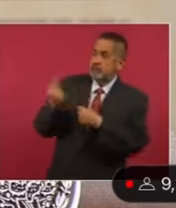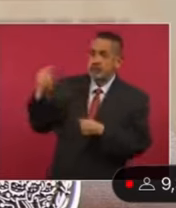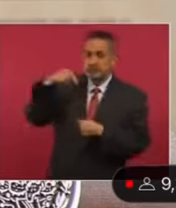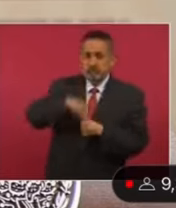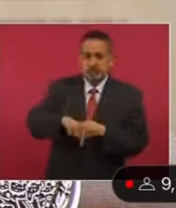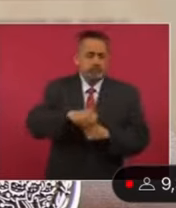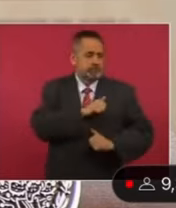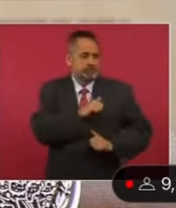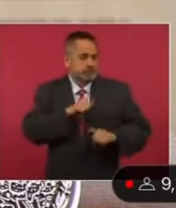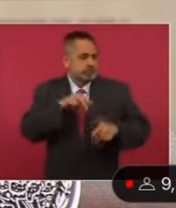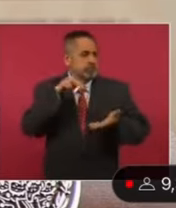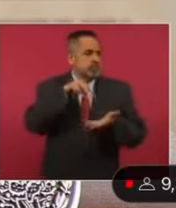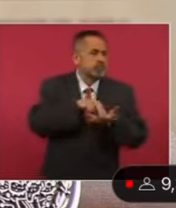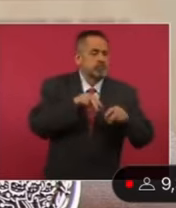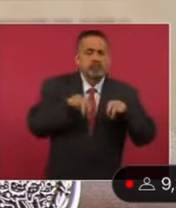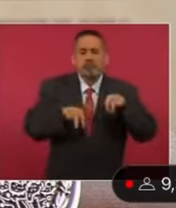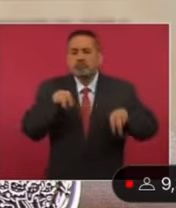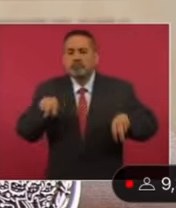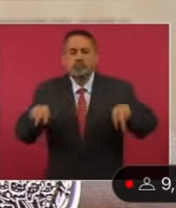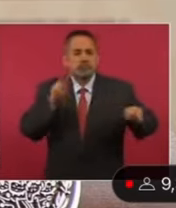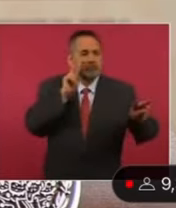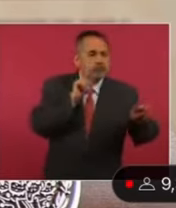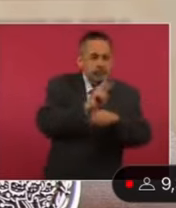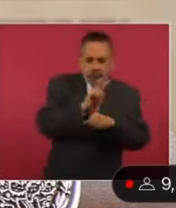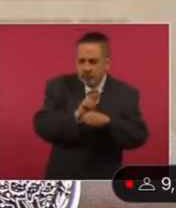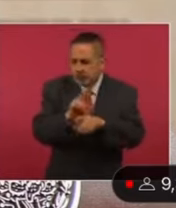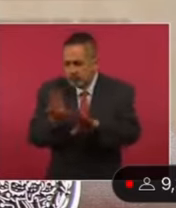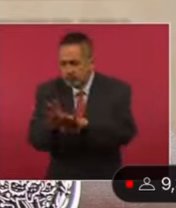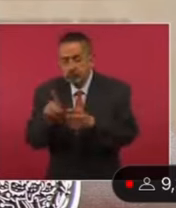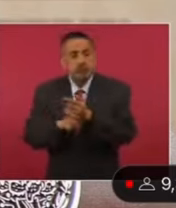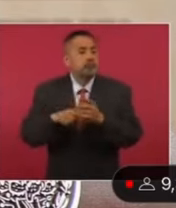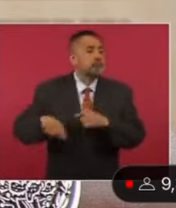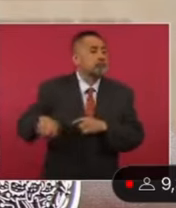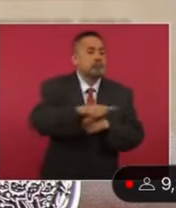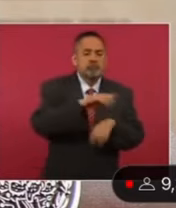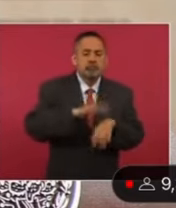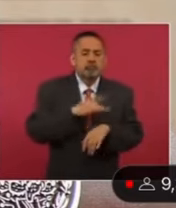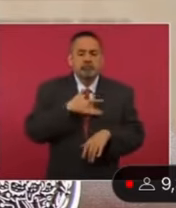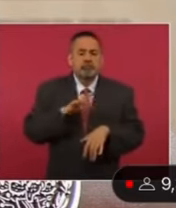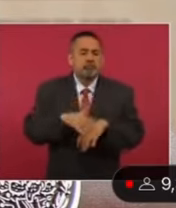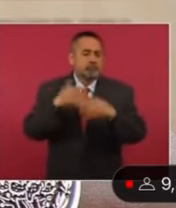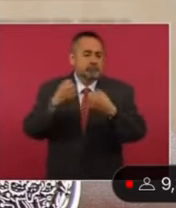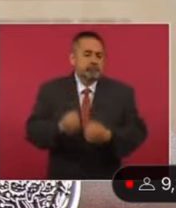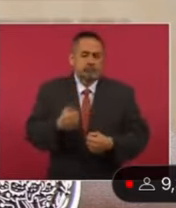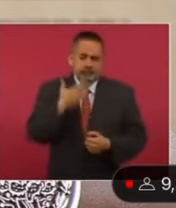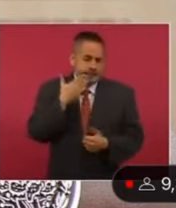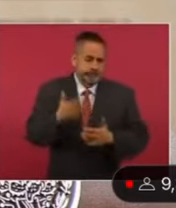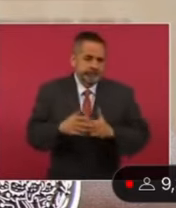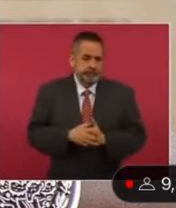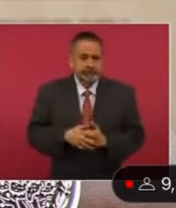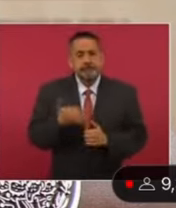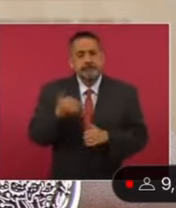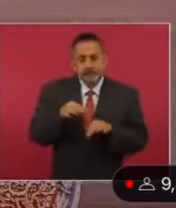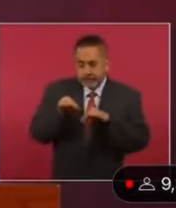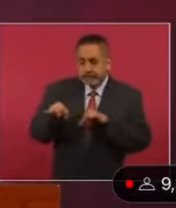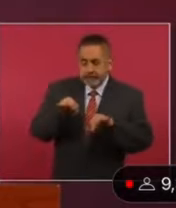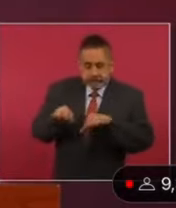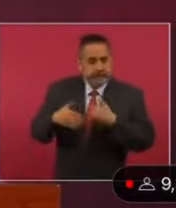la vigilancia del metro, la seguridad de los usuarios y además pues todo el trabajo